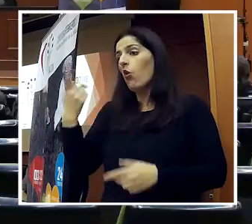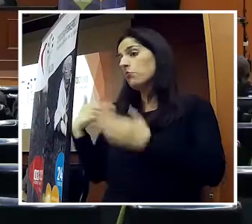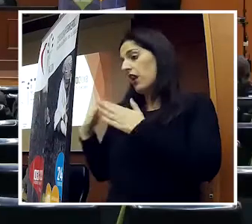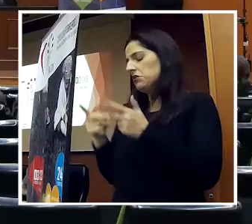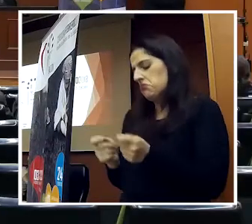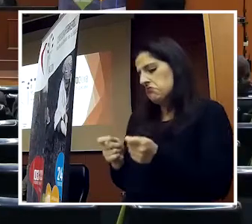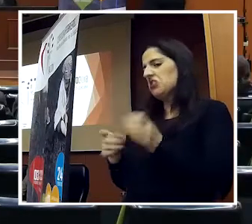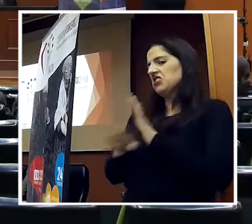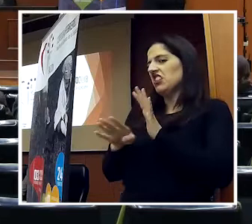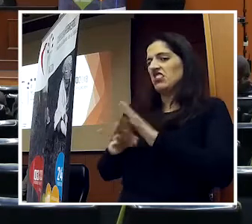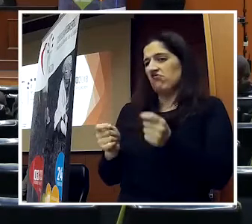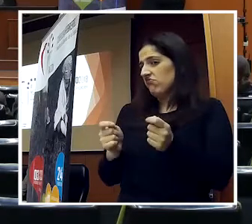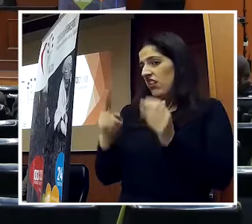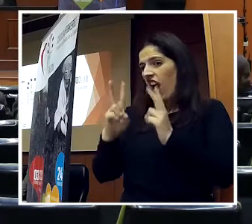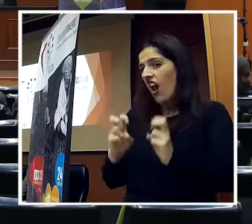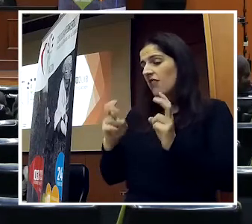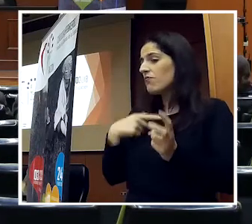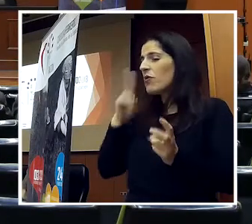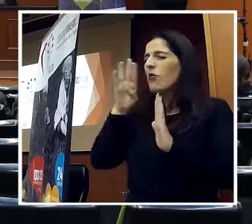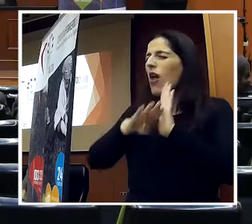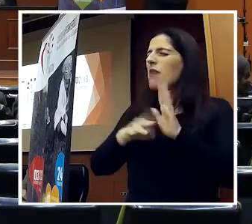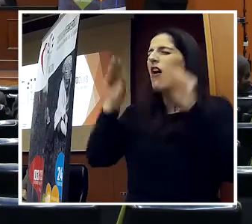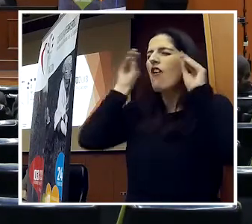3. No hay un programa de